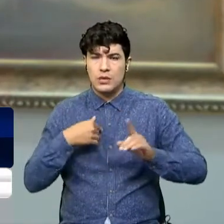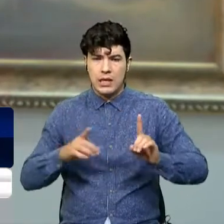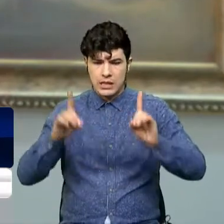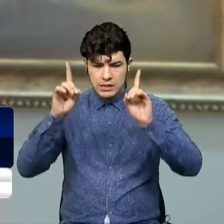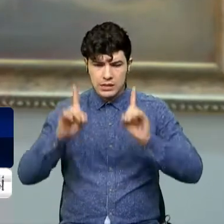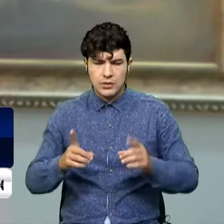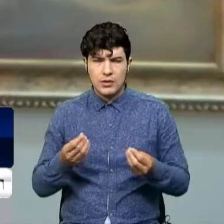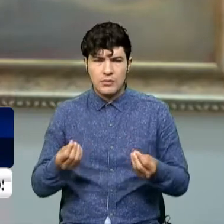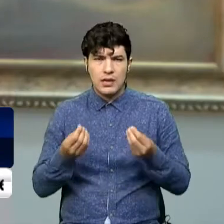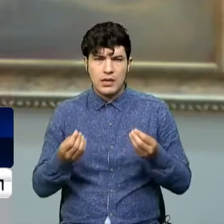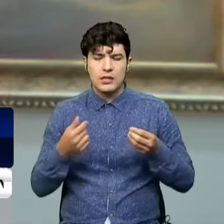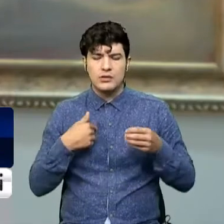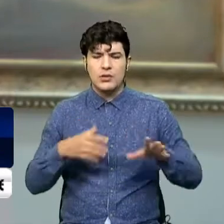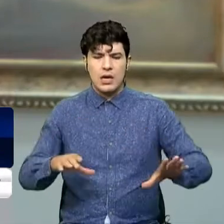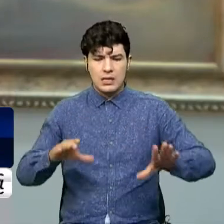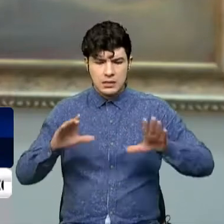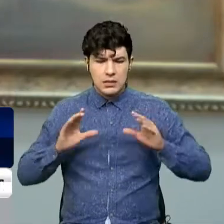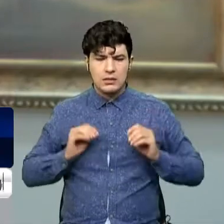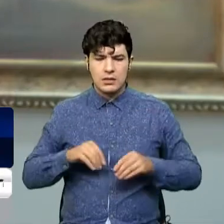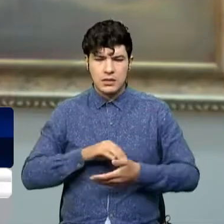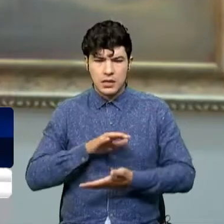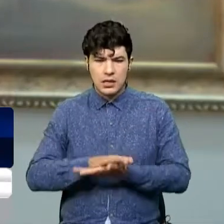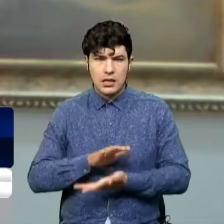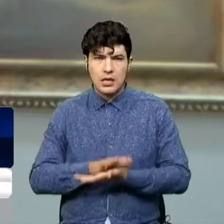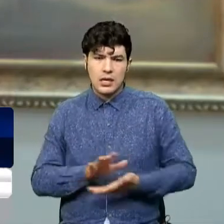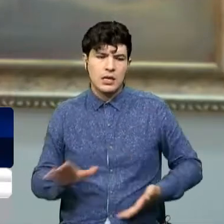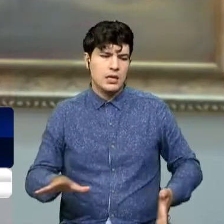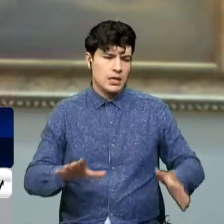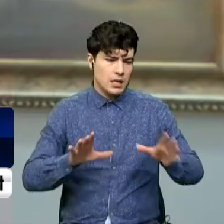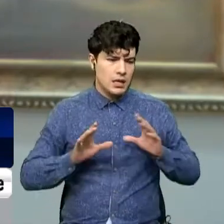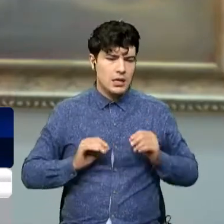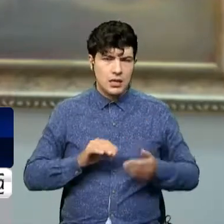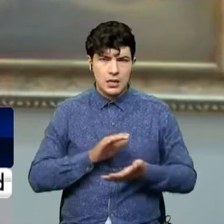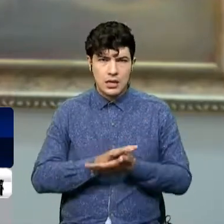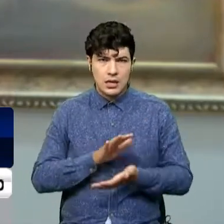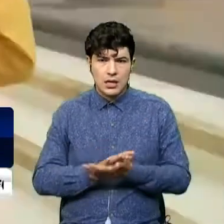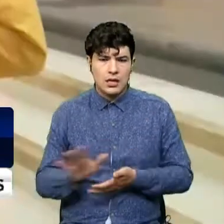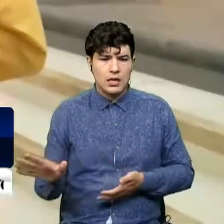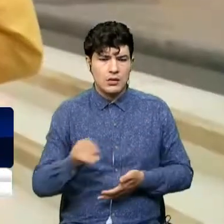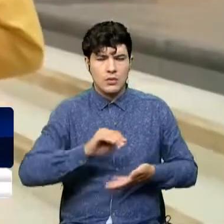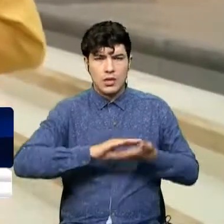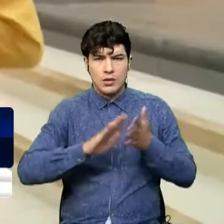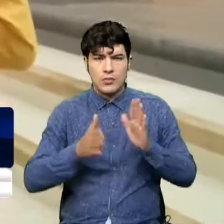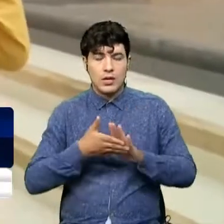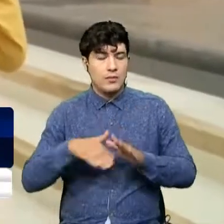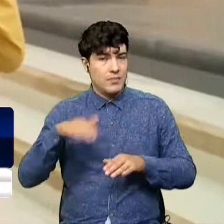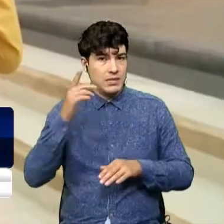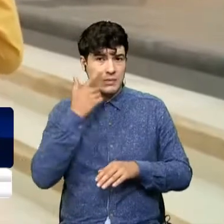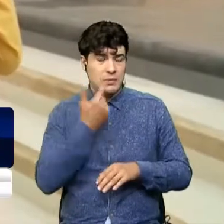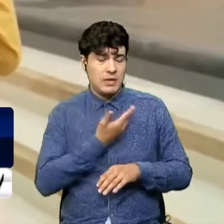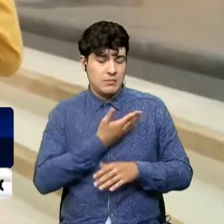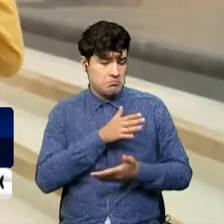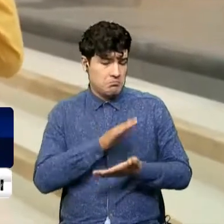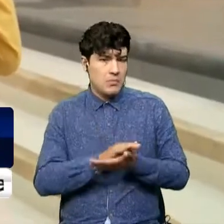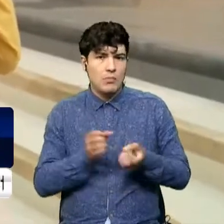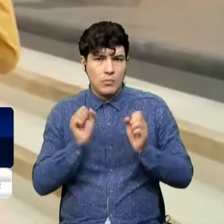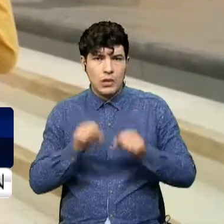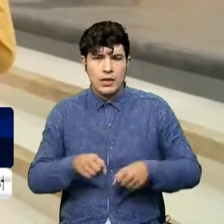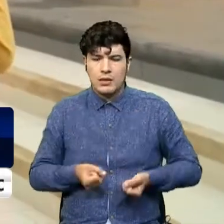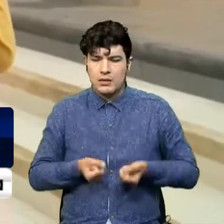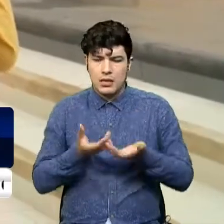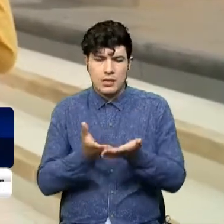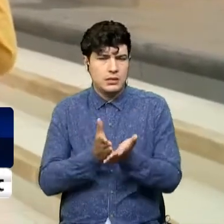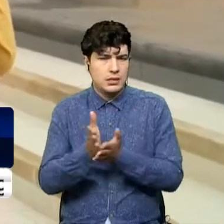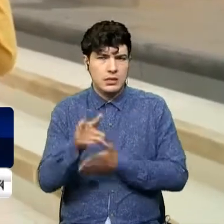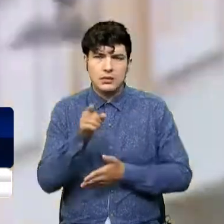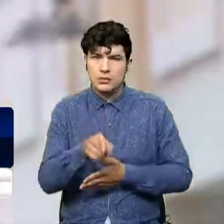para asumir con tranquilidad y para tranquilidad de la población y sobre todo de padres de familia. Uno de los oferentes inconformes